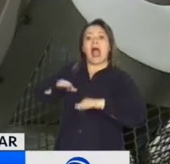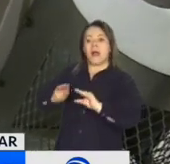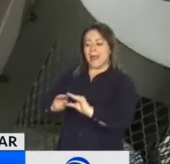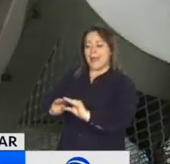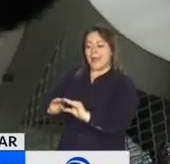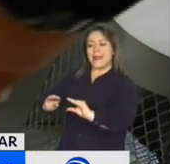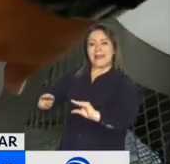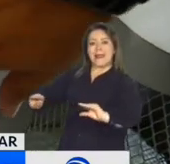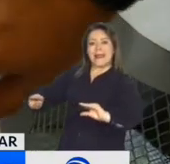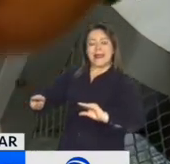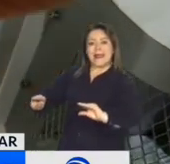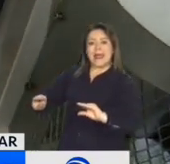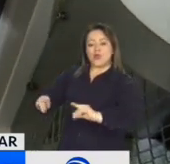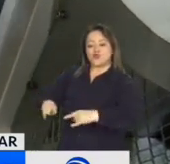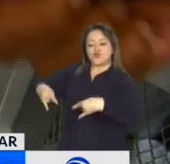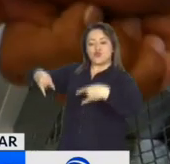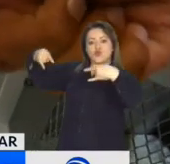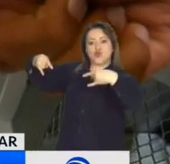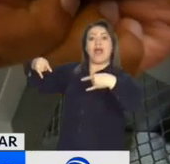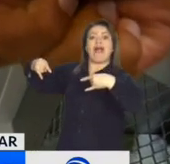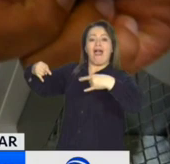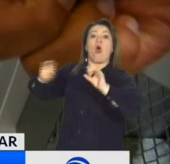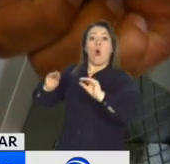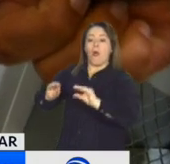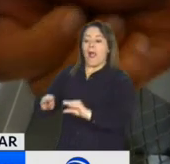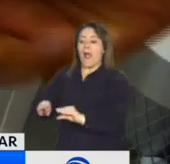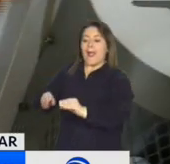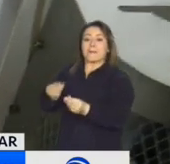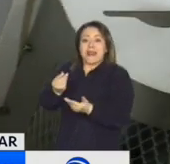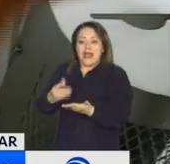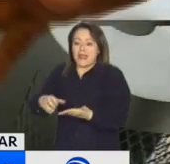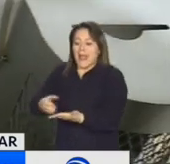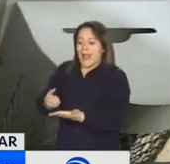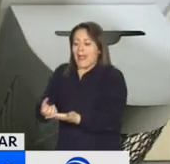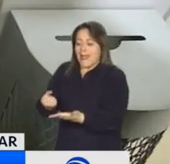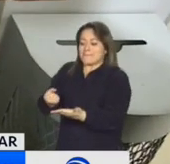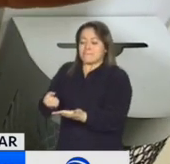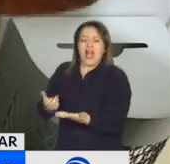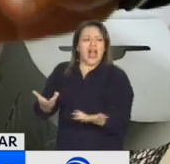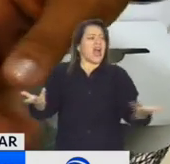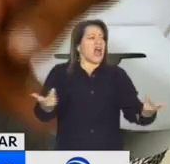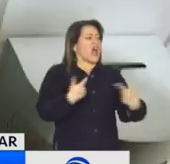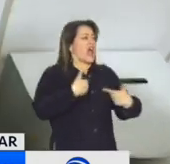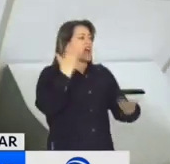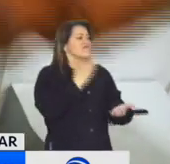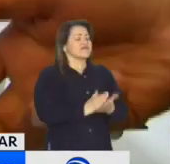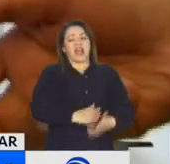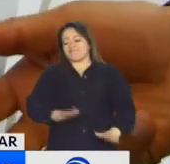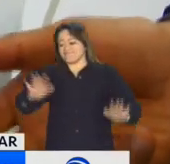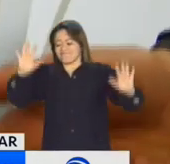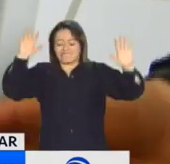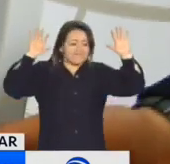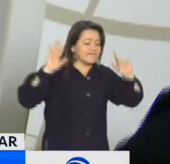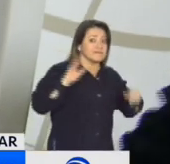una plaqueta para obstruir la salida del dinero y que pues posterior a que pronto la persona se retire creyendo de que no